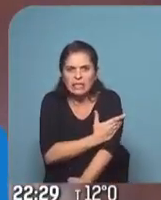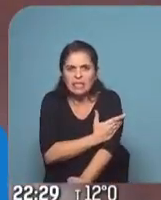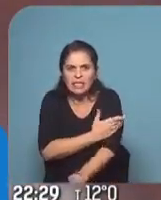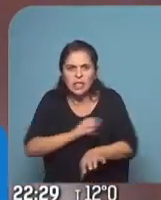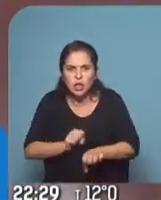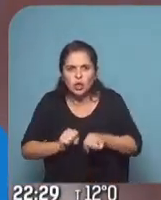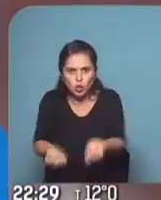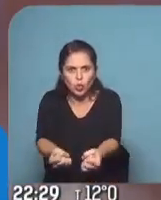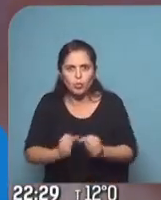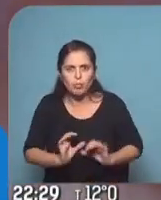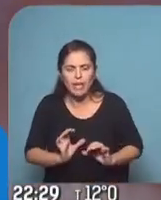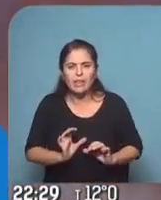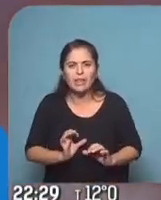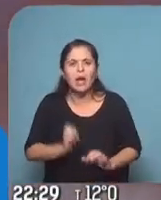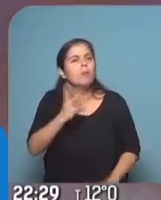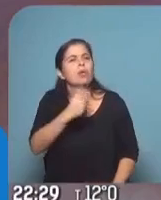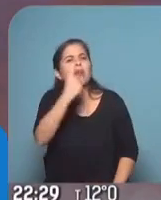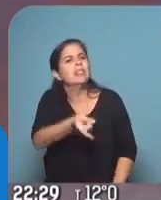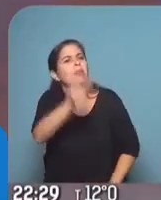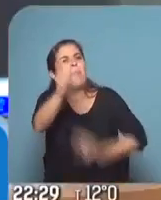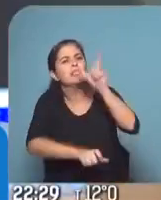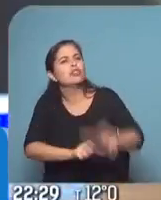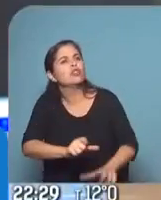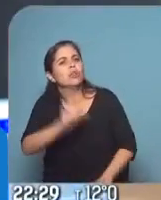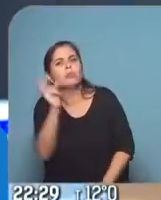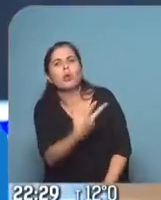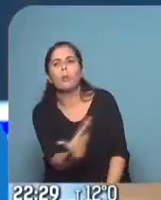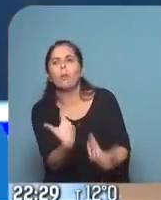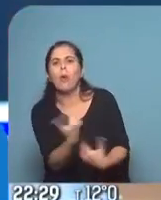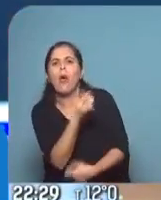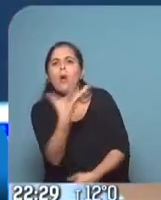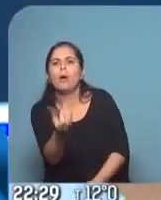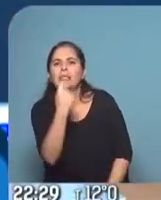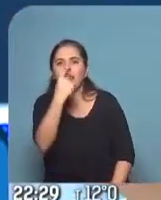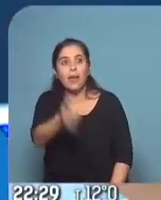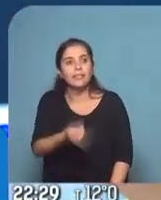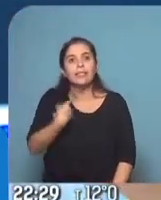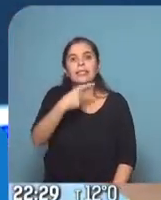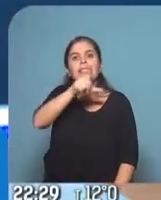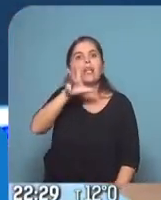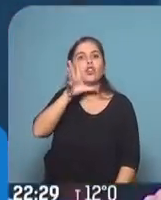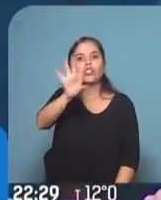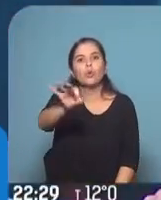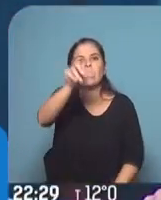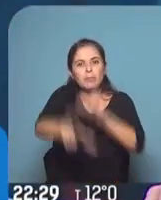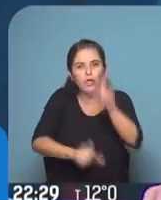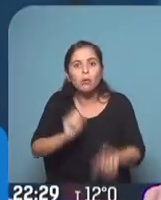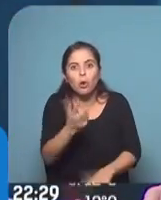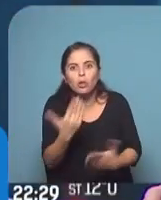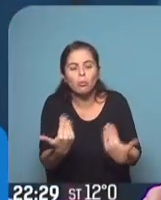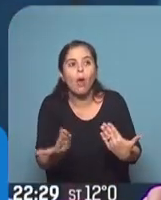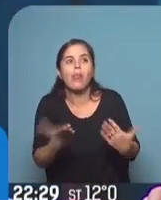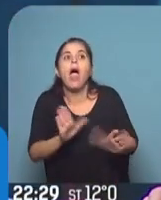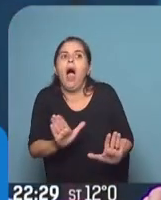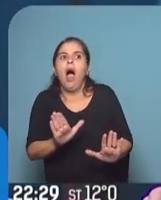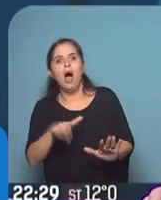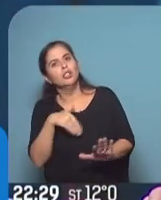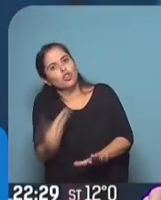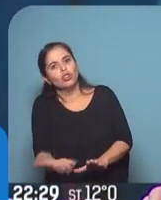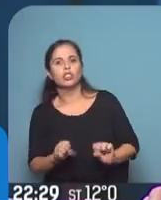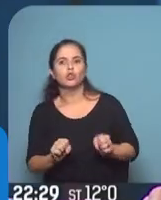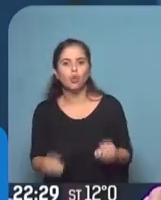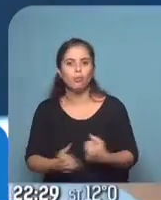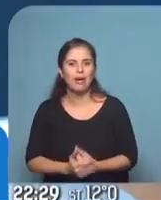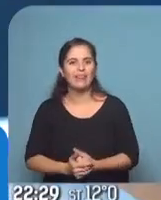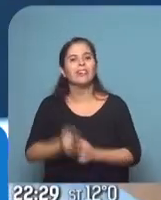morir y le dicen 150. Estamos con Paulo Botta, buenas noches, bienvenido, doctor en Relaciones Internacionales, docente